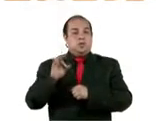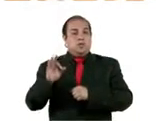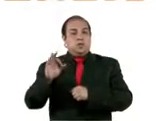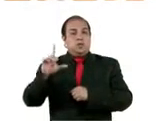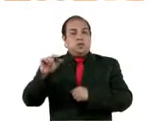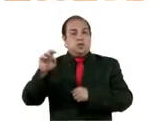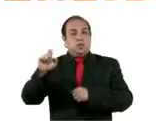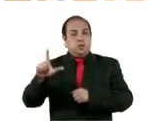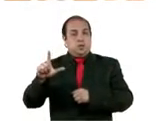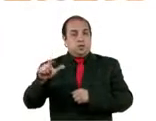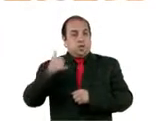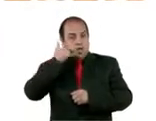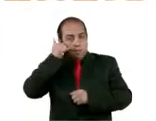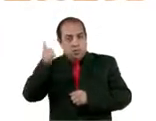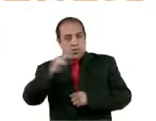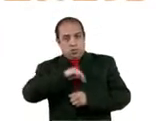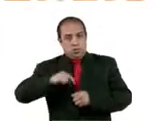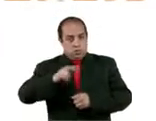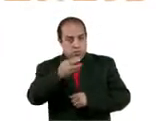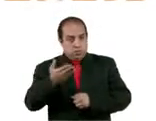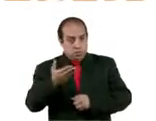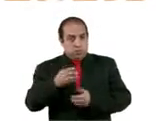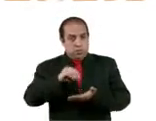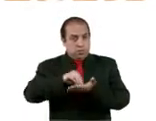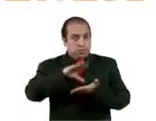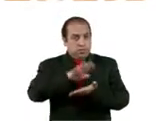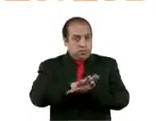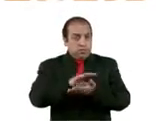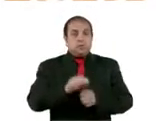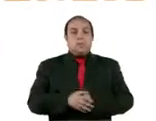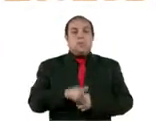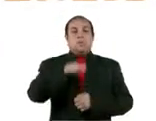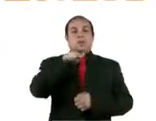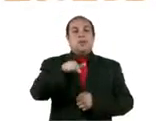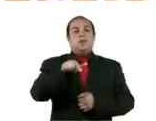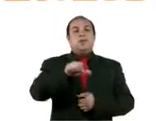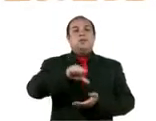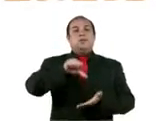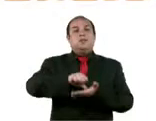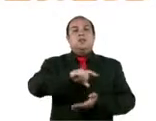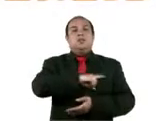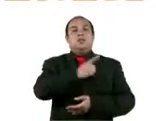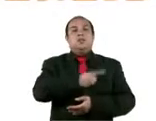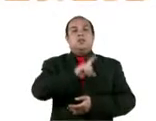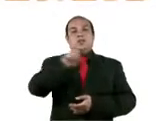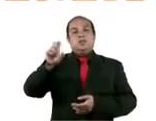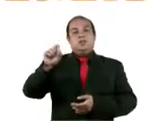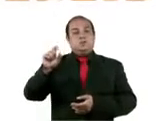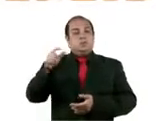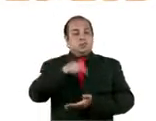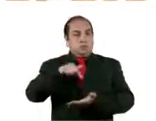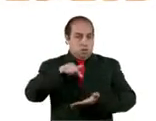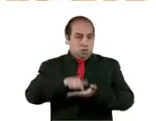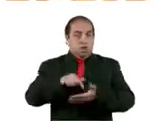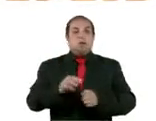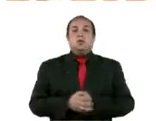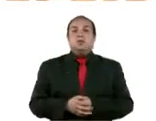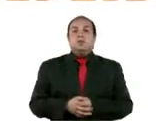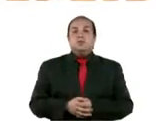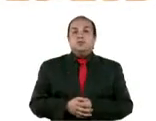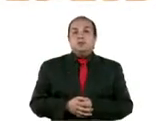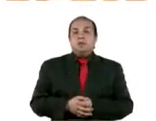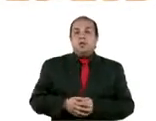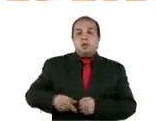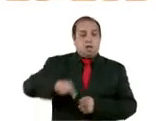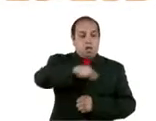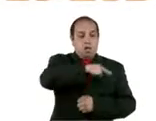ahí, vamos a estar recibiendo por cita en centros de salud, en 120 centros de salud, a las